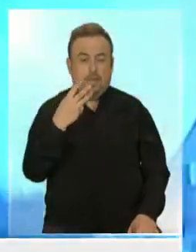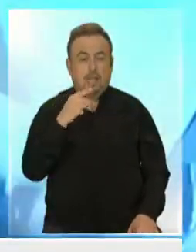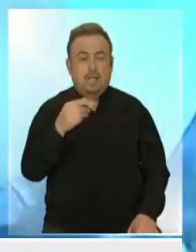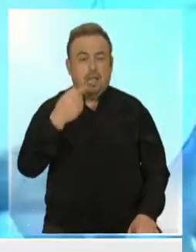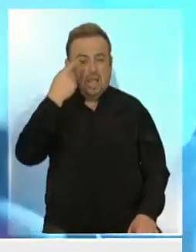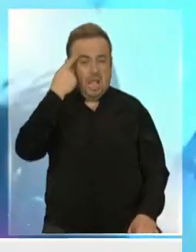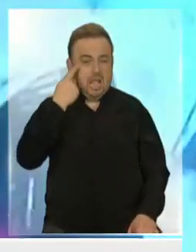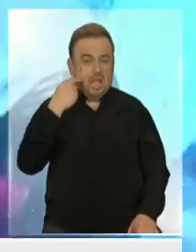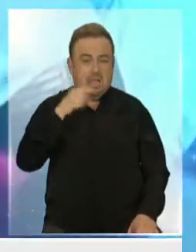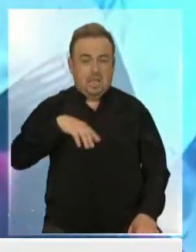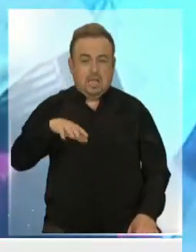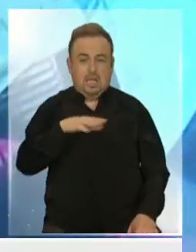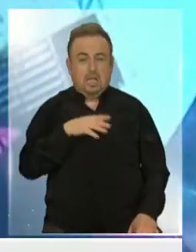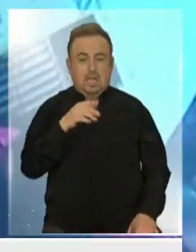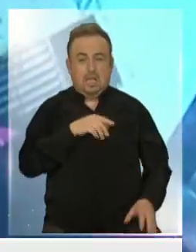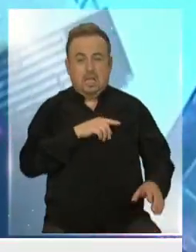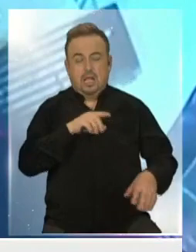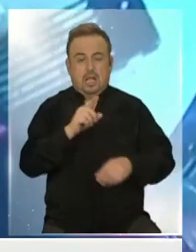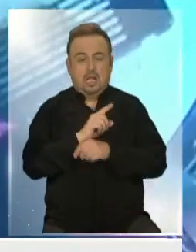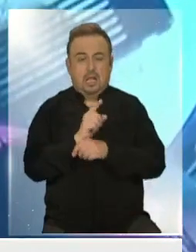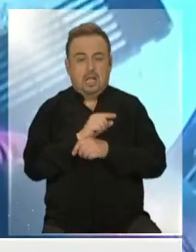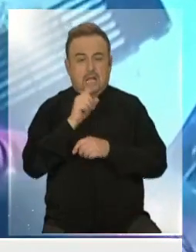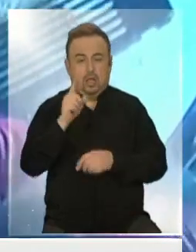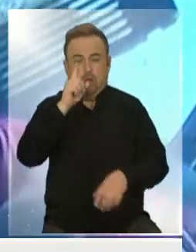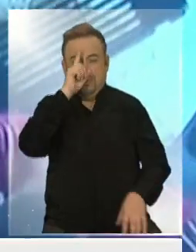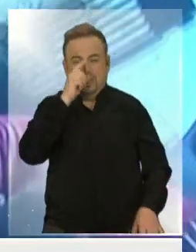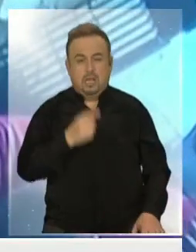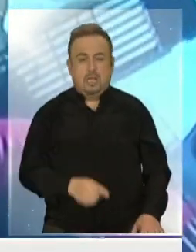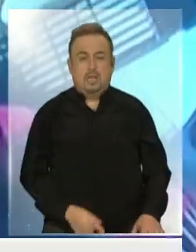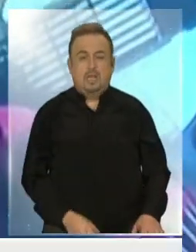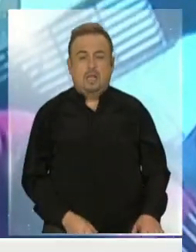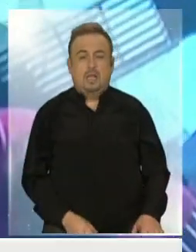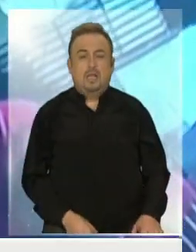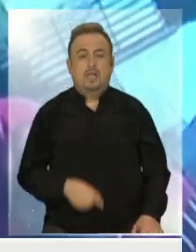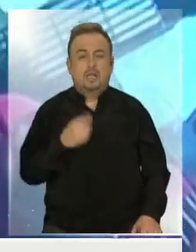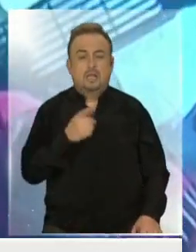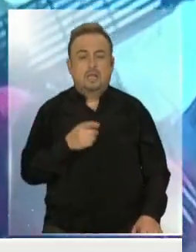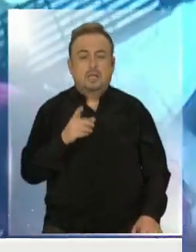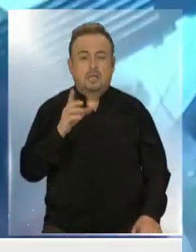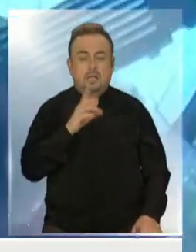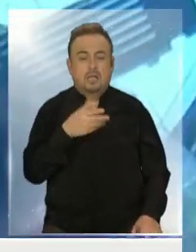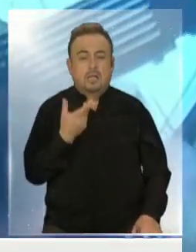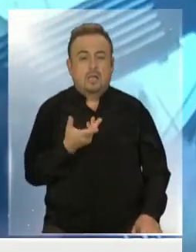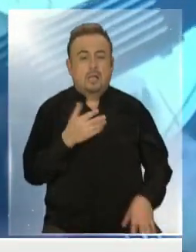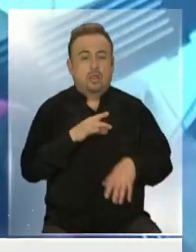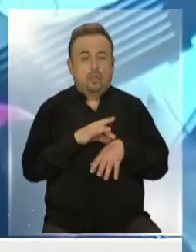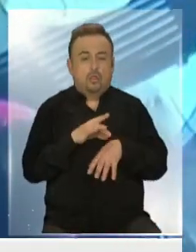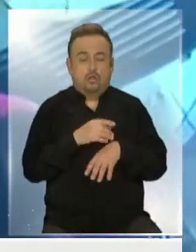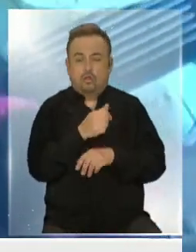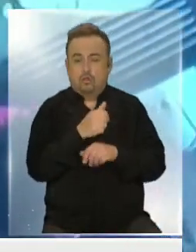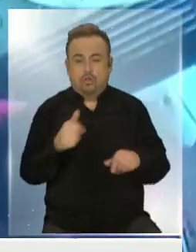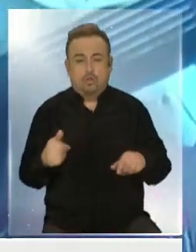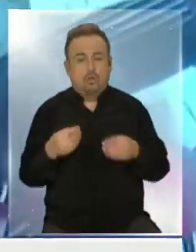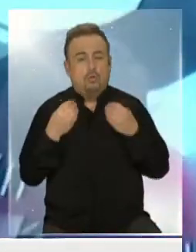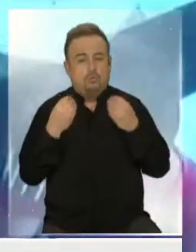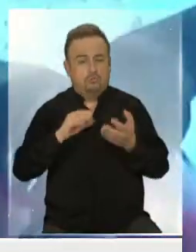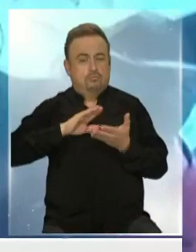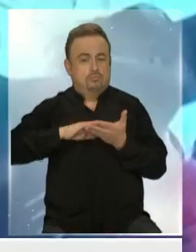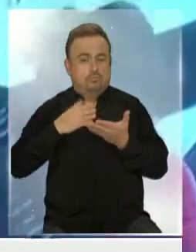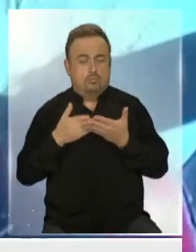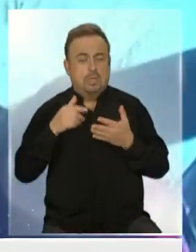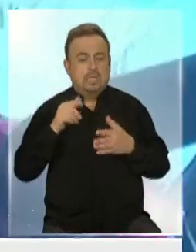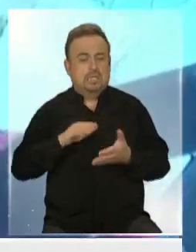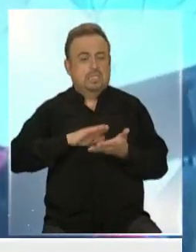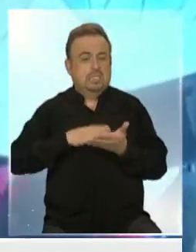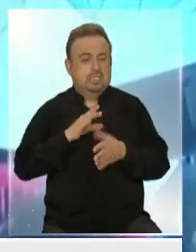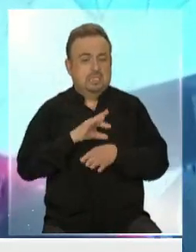resultaron heridos y fueron trasladados rápidamente a un hospital donde se recuperan. Según los médicos, todos están en buenas condiciones de